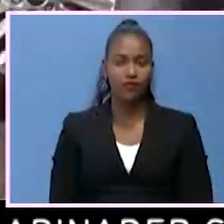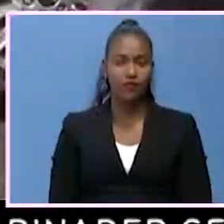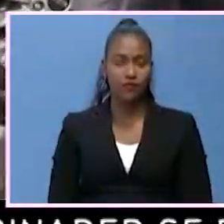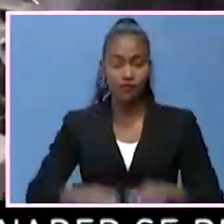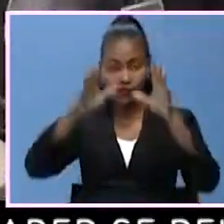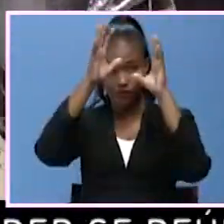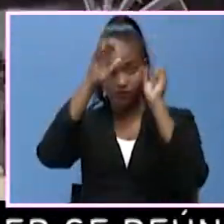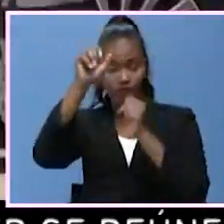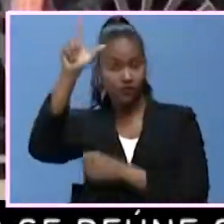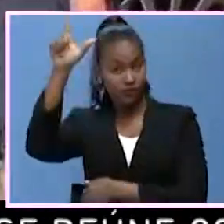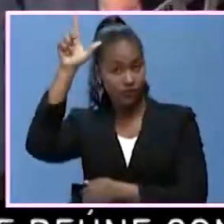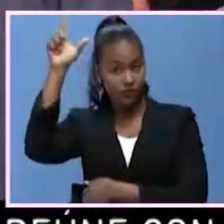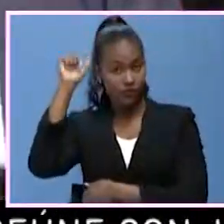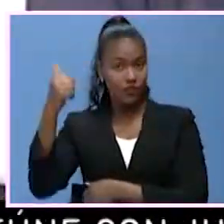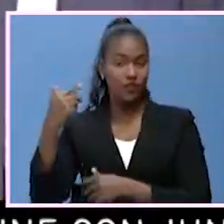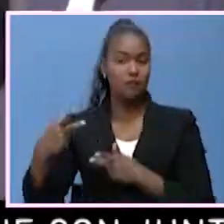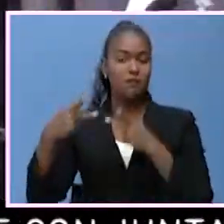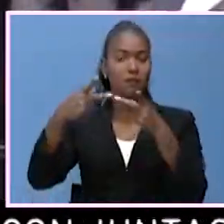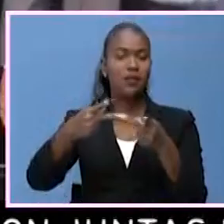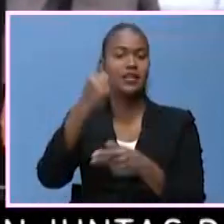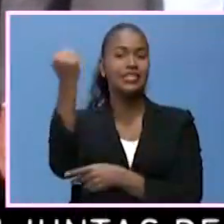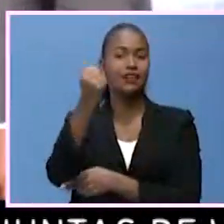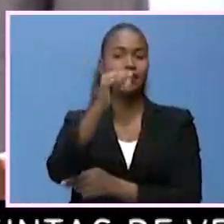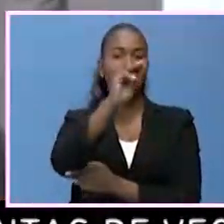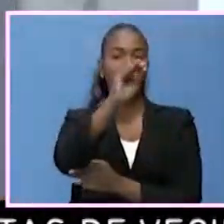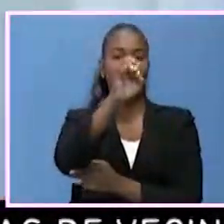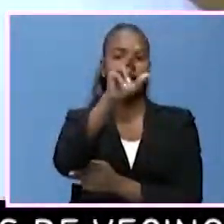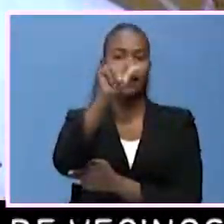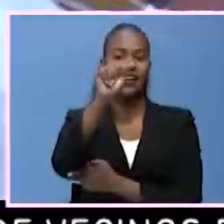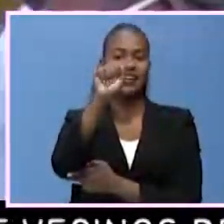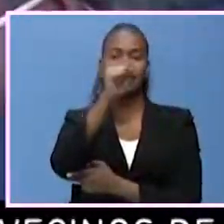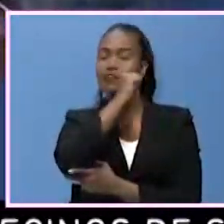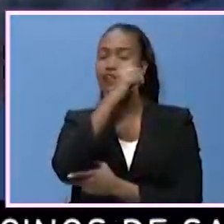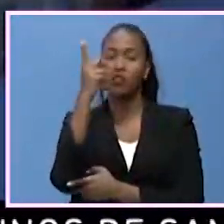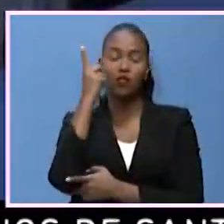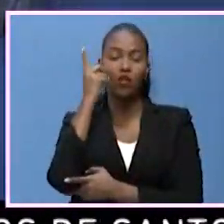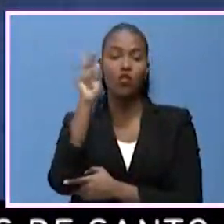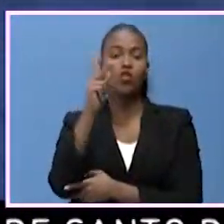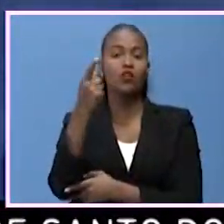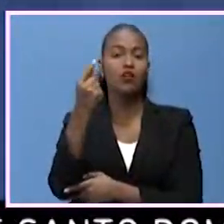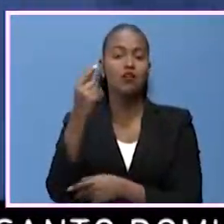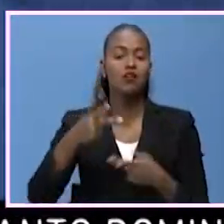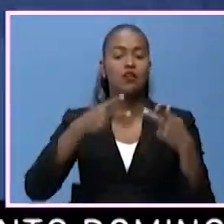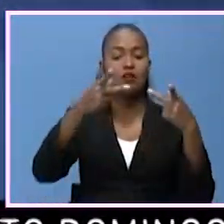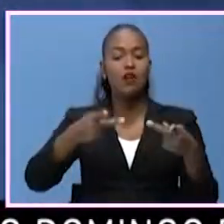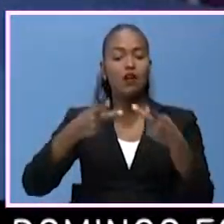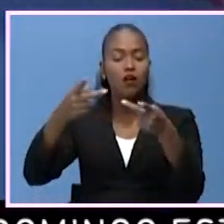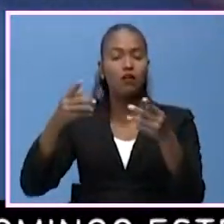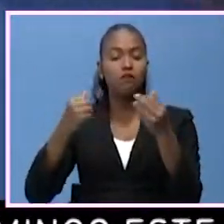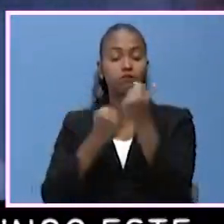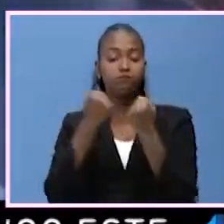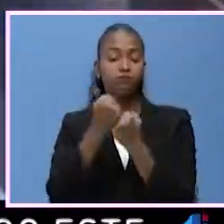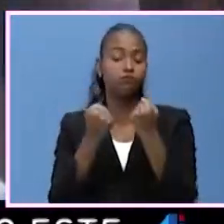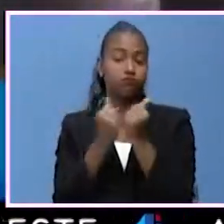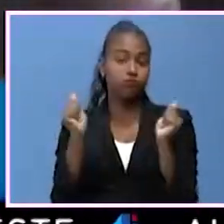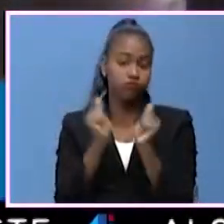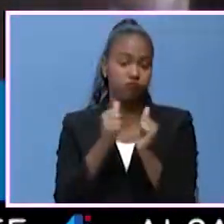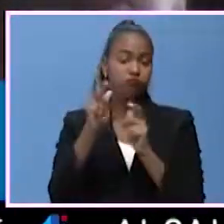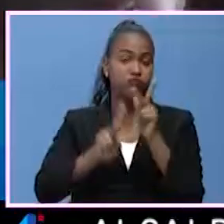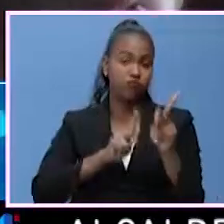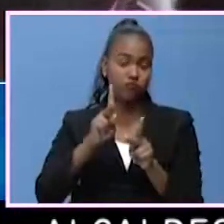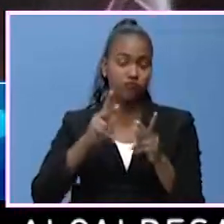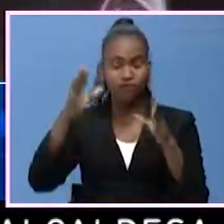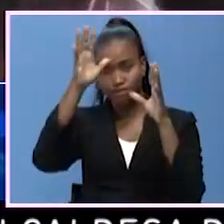El presidente Luis Abinader visitó este sábado el Merca Santo Domingo, donde realizó un recorrido por mutua colaboración.